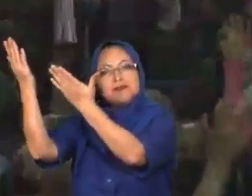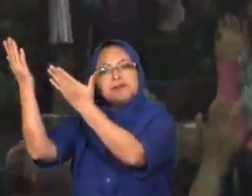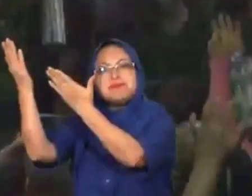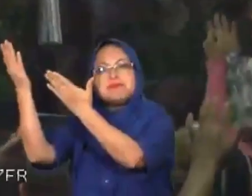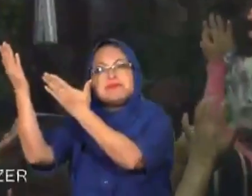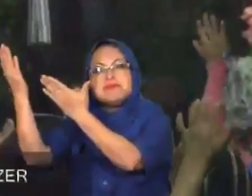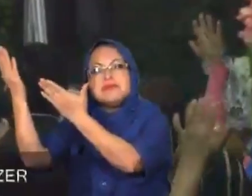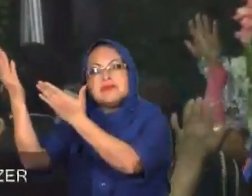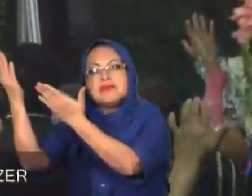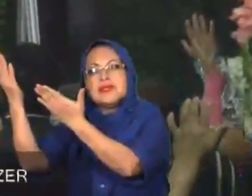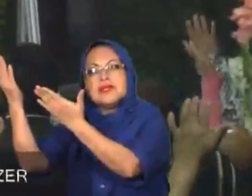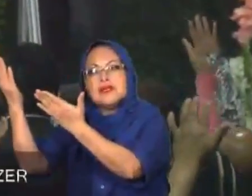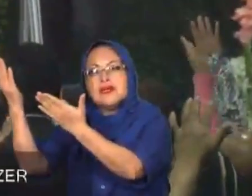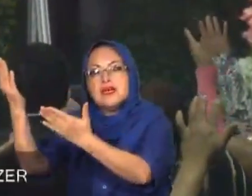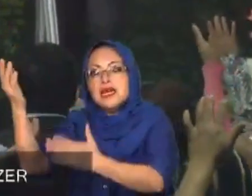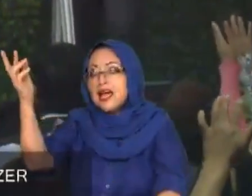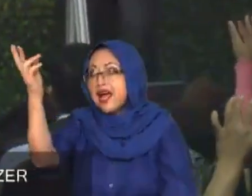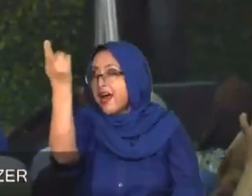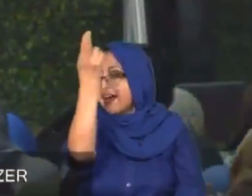Reyes y Señor de señores,